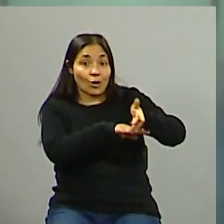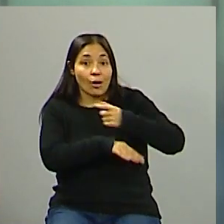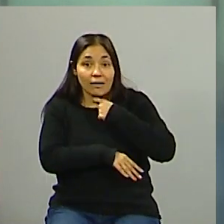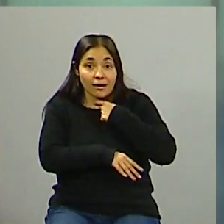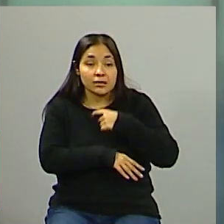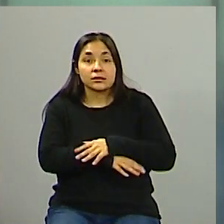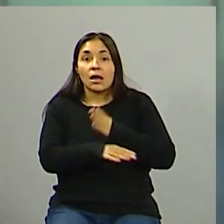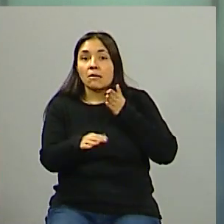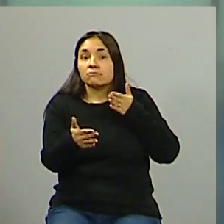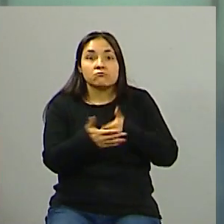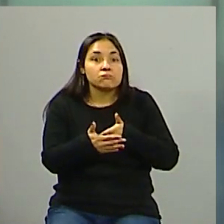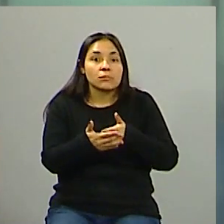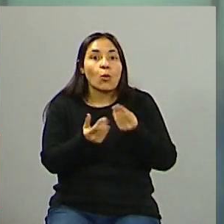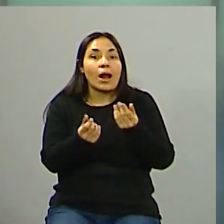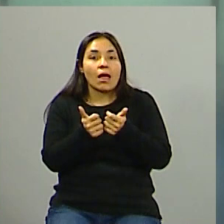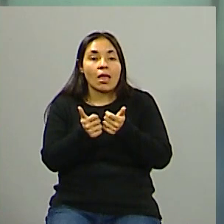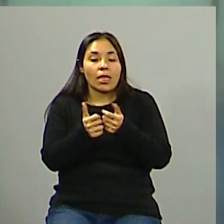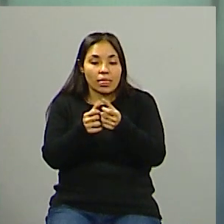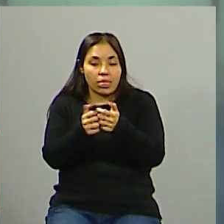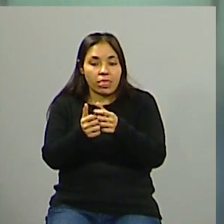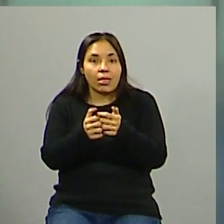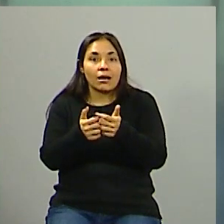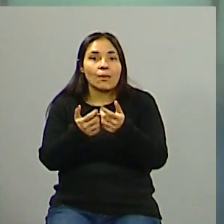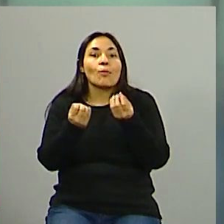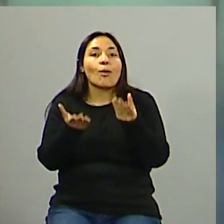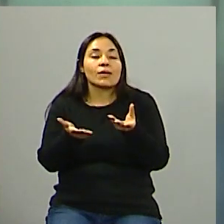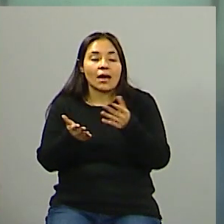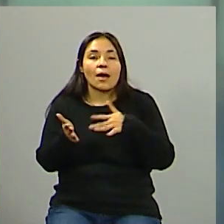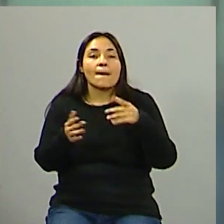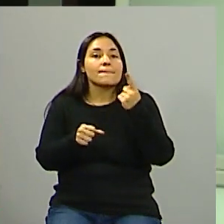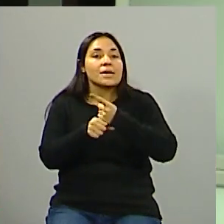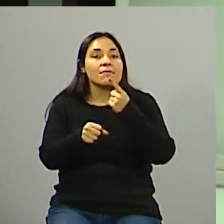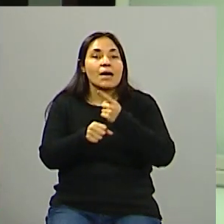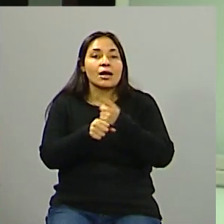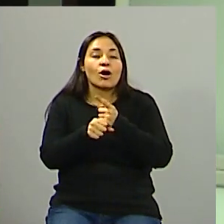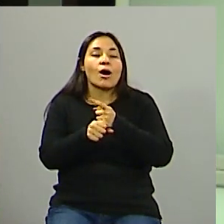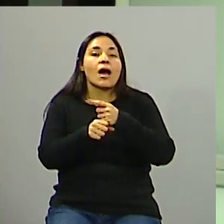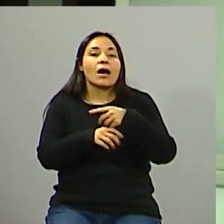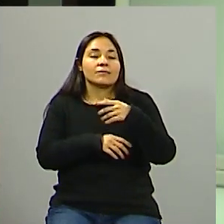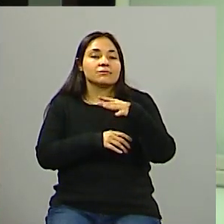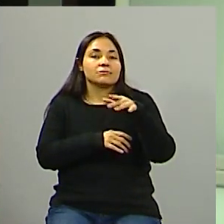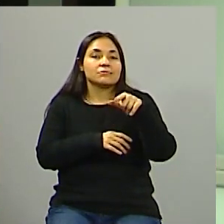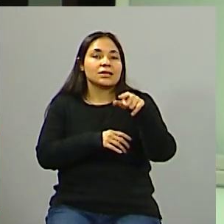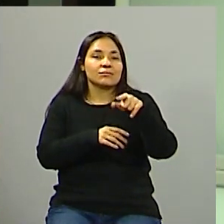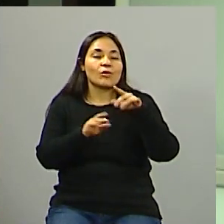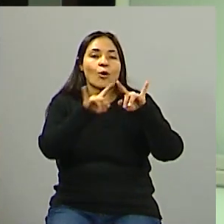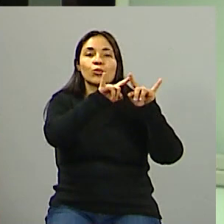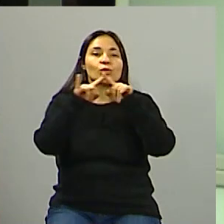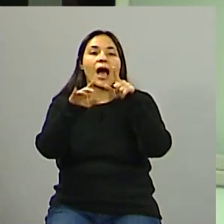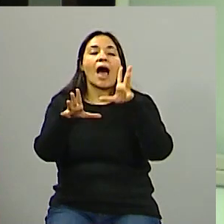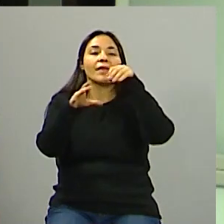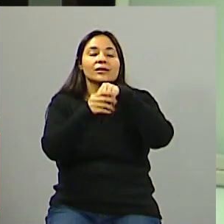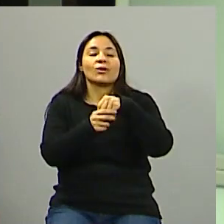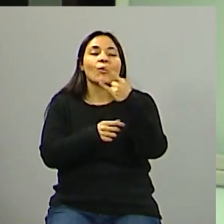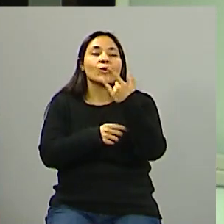primera traba que encuentran es la tecnológica, porque el turno lo tenés que sacar. Primero te tenés que habilitar tu usuario de ANSES, que no todos lo tienen. Ingresar con ese usuario, estar